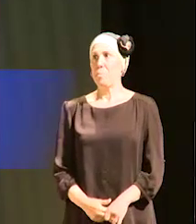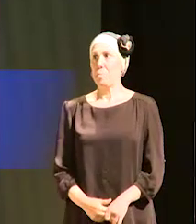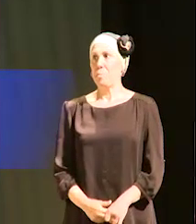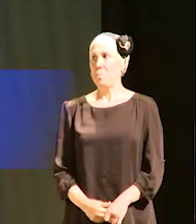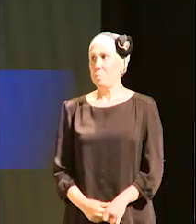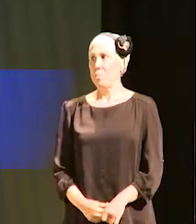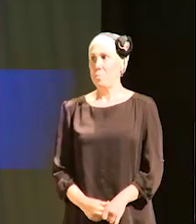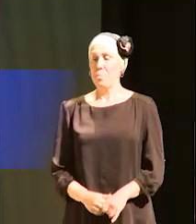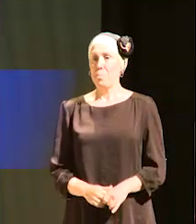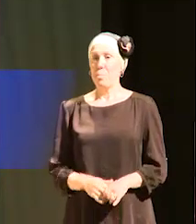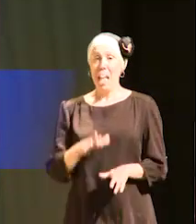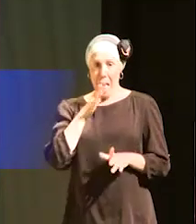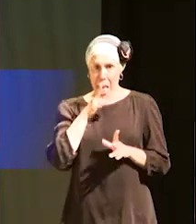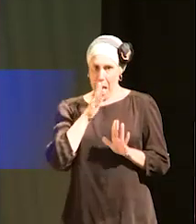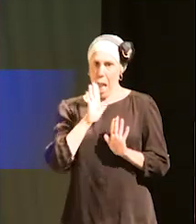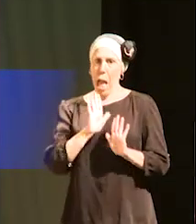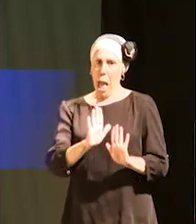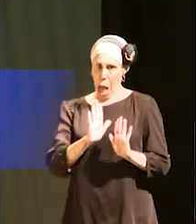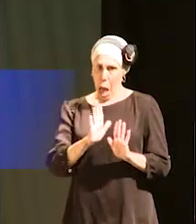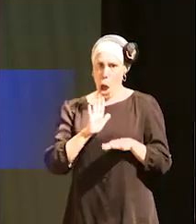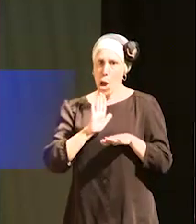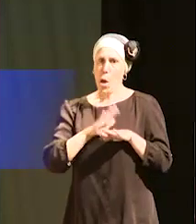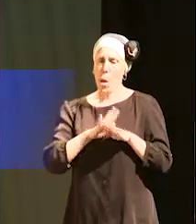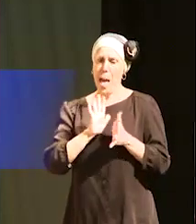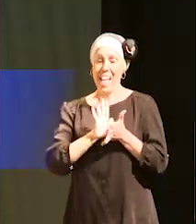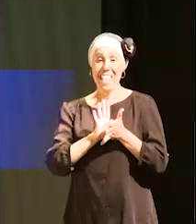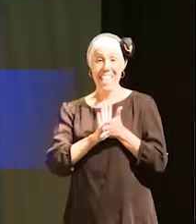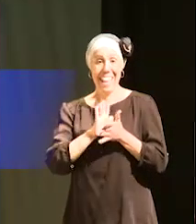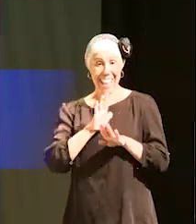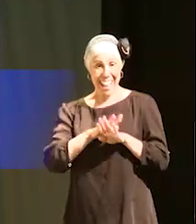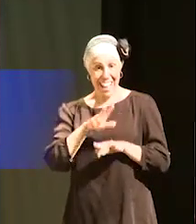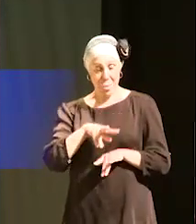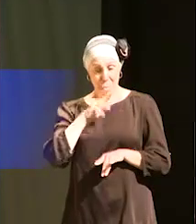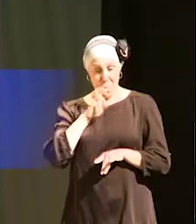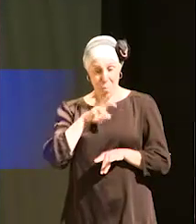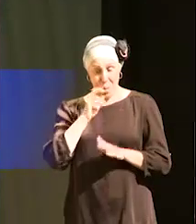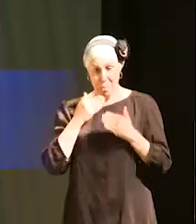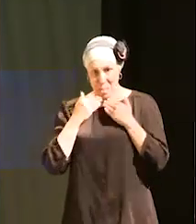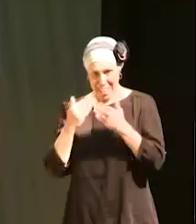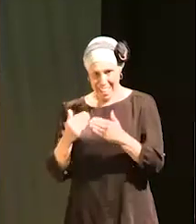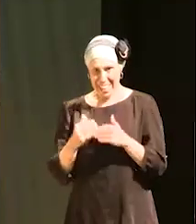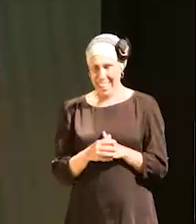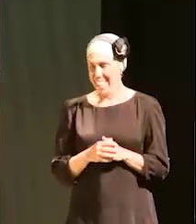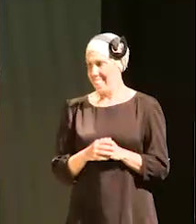intro y así también te doy tiempo para poder respirar yo te que te quería dar las gracias